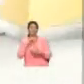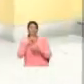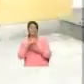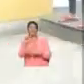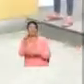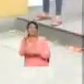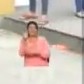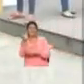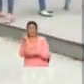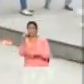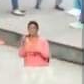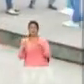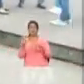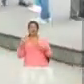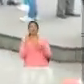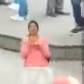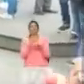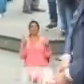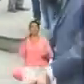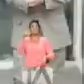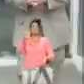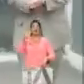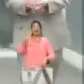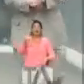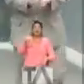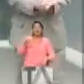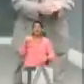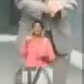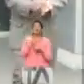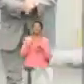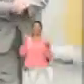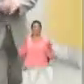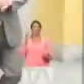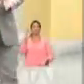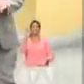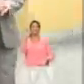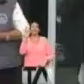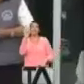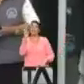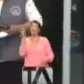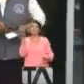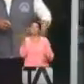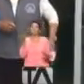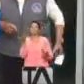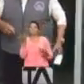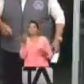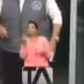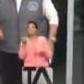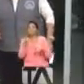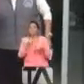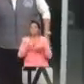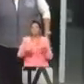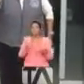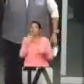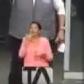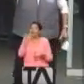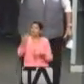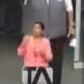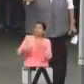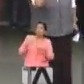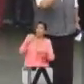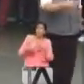detenidos recuperaron su libertad este martes. A 7 de ellos no lograron comprobarles la comisión de ningún delito